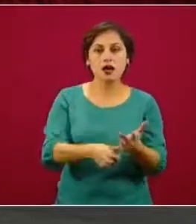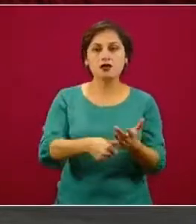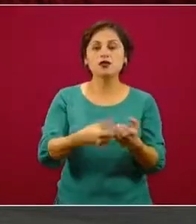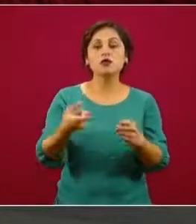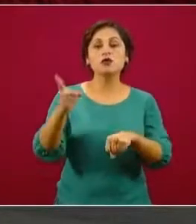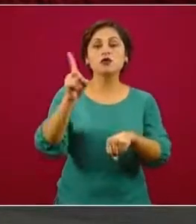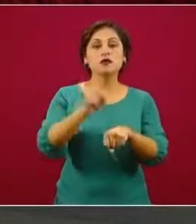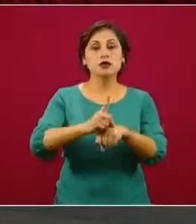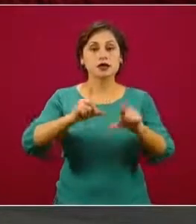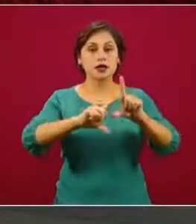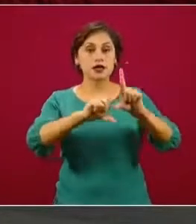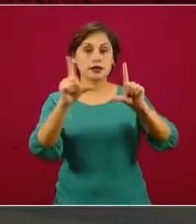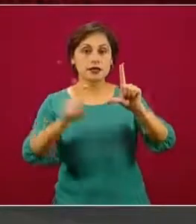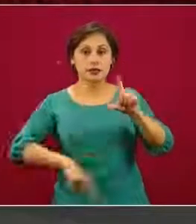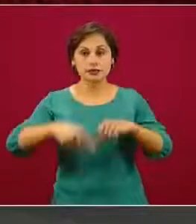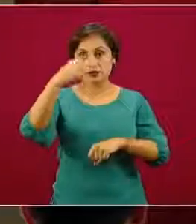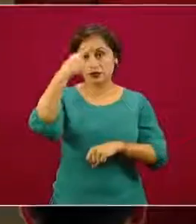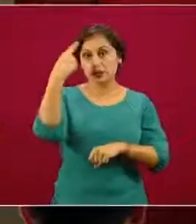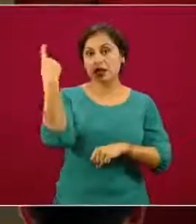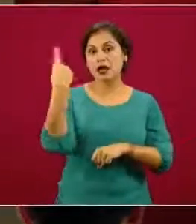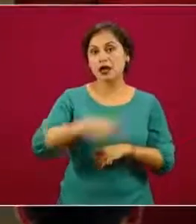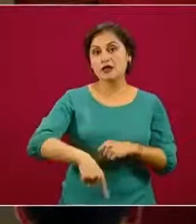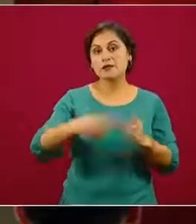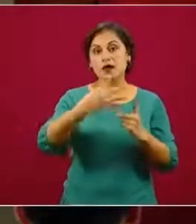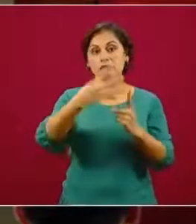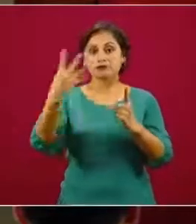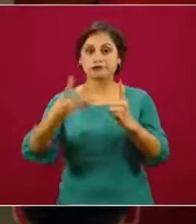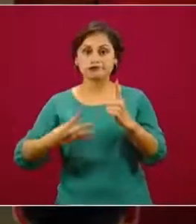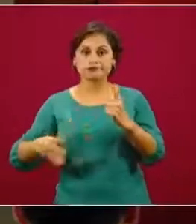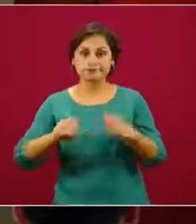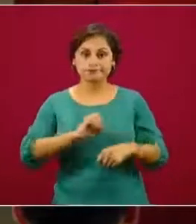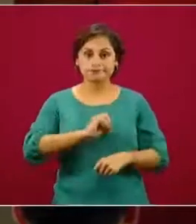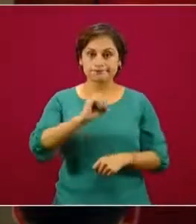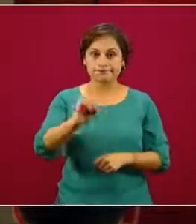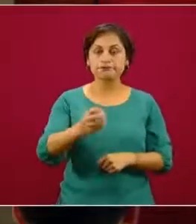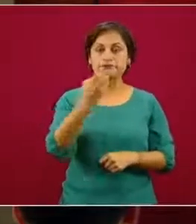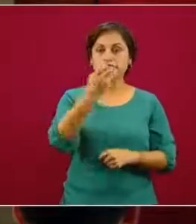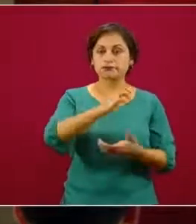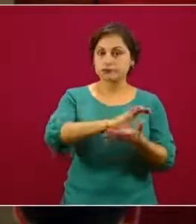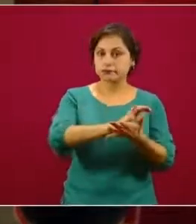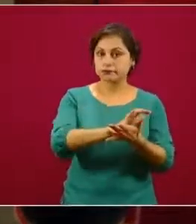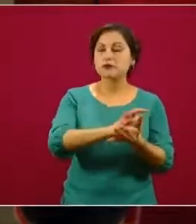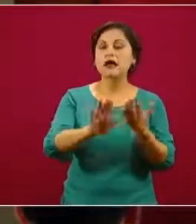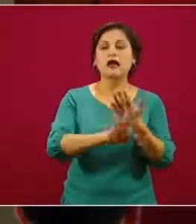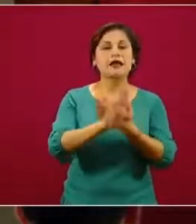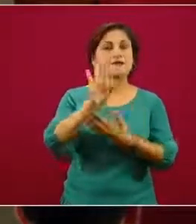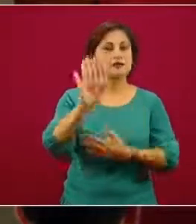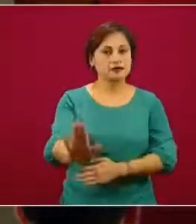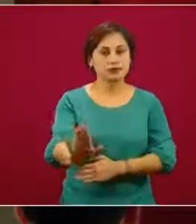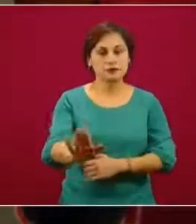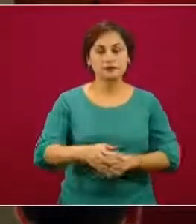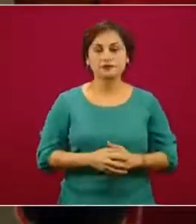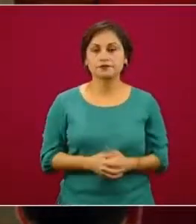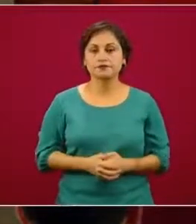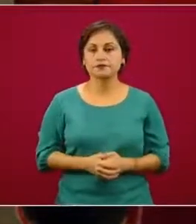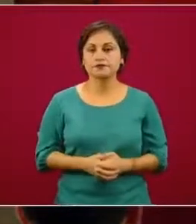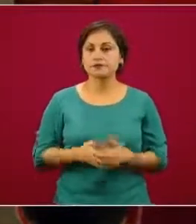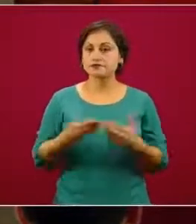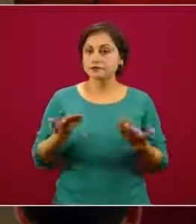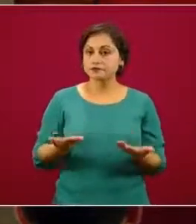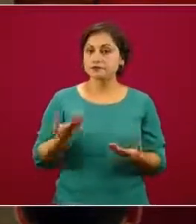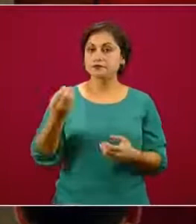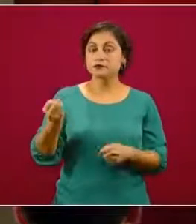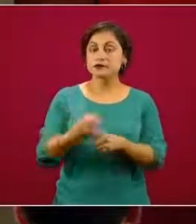la homofobia, lesbofobia, bifobia y transfobia. Y a partir de eso, la secretaria